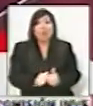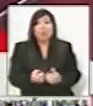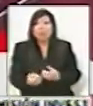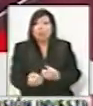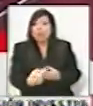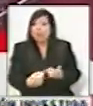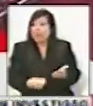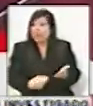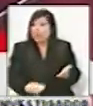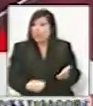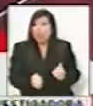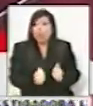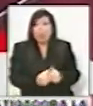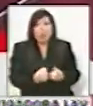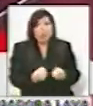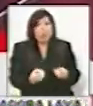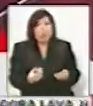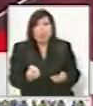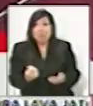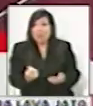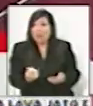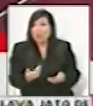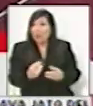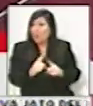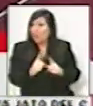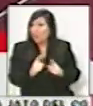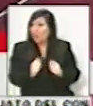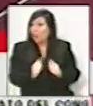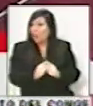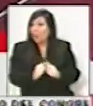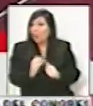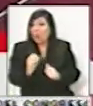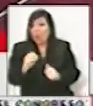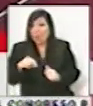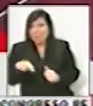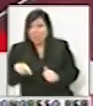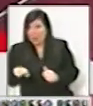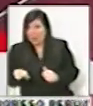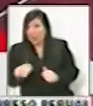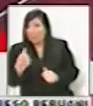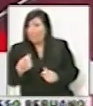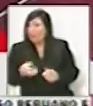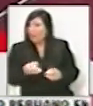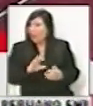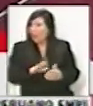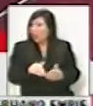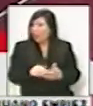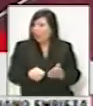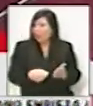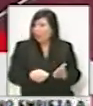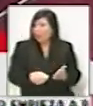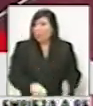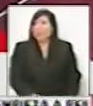recolección de firmas con muchísimo dinero, cuestionadas con OMPE, como se han cuestionado prácticamente